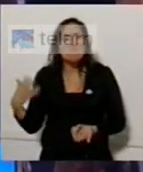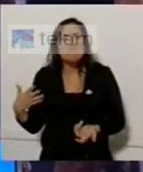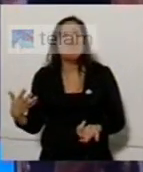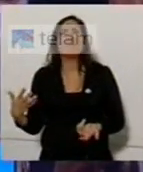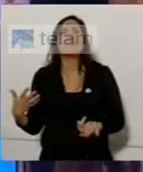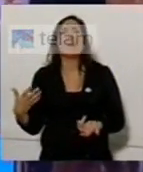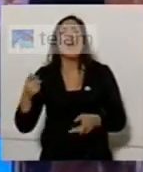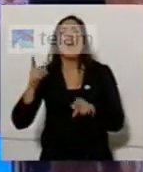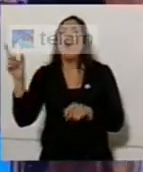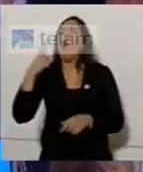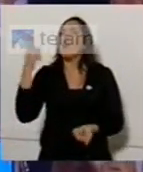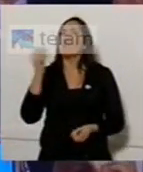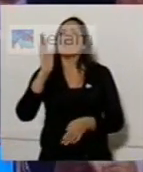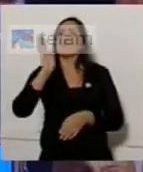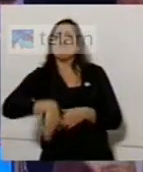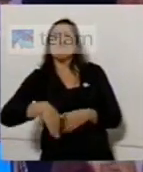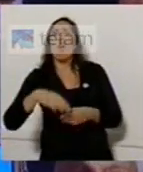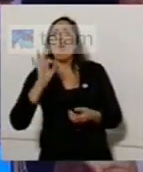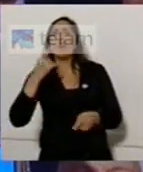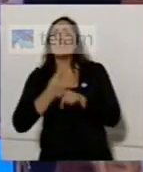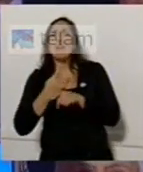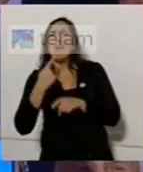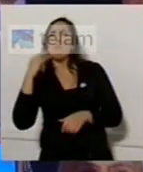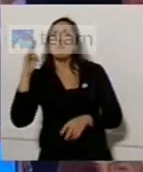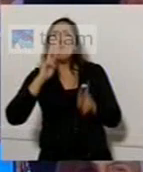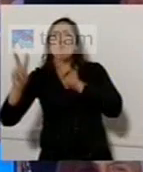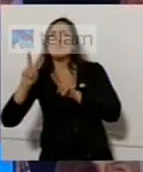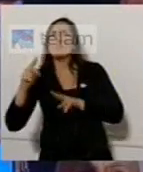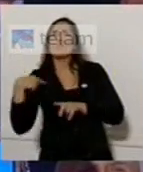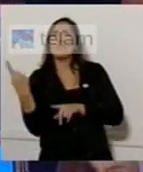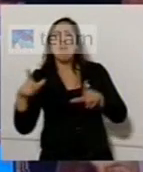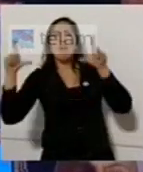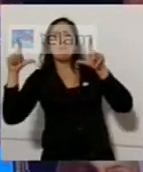la descalificación y difamación permanente,